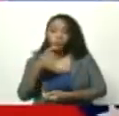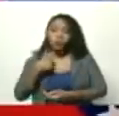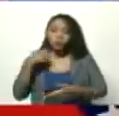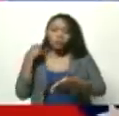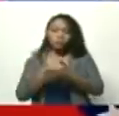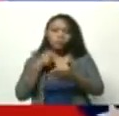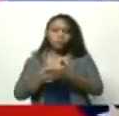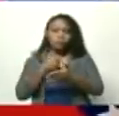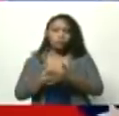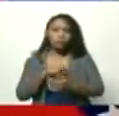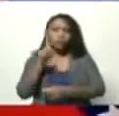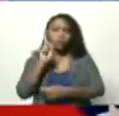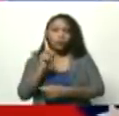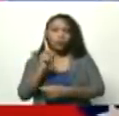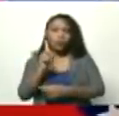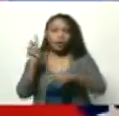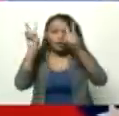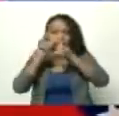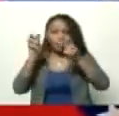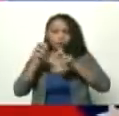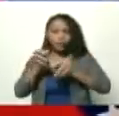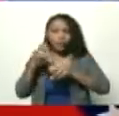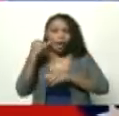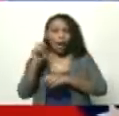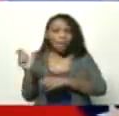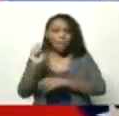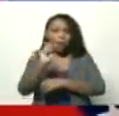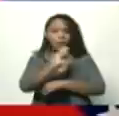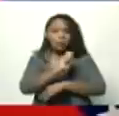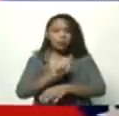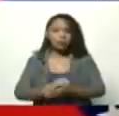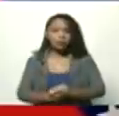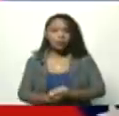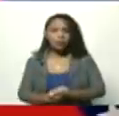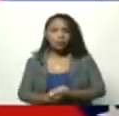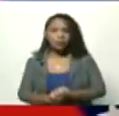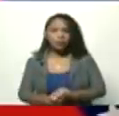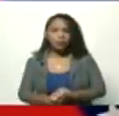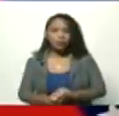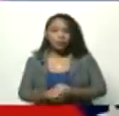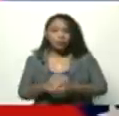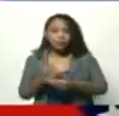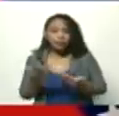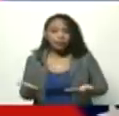una investigación que lleva meses, dado que